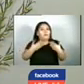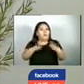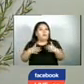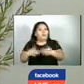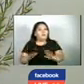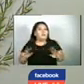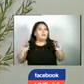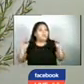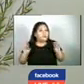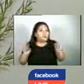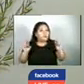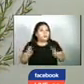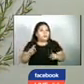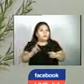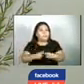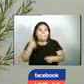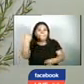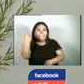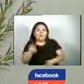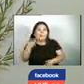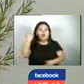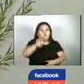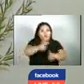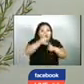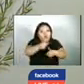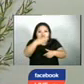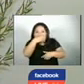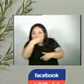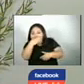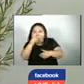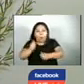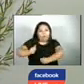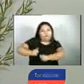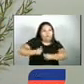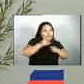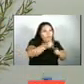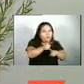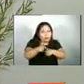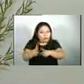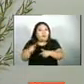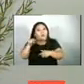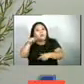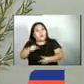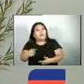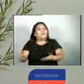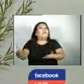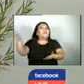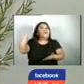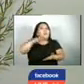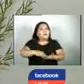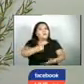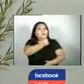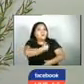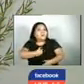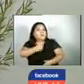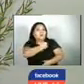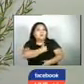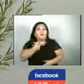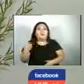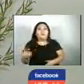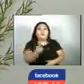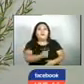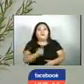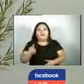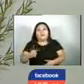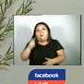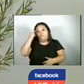ejemplo, de los veteranos de guerra, que sí tienen reparaciones, y eso revictimiza a las víctimas. No